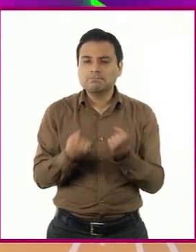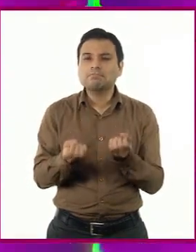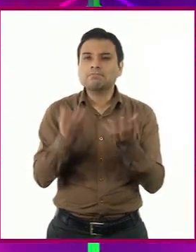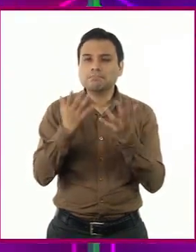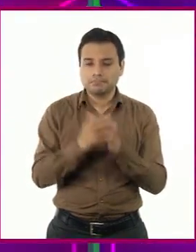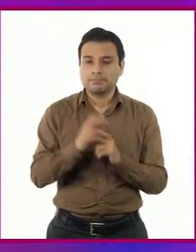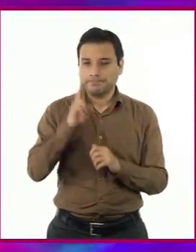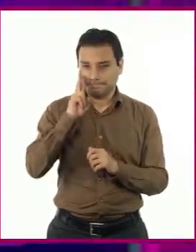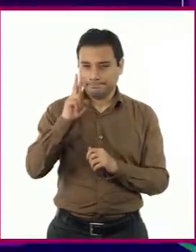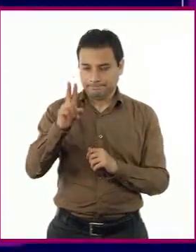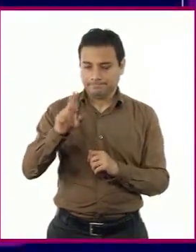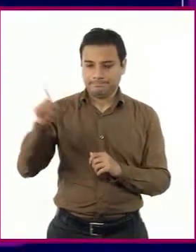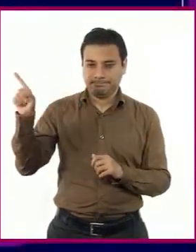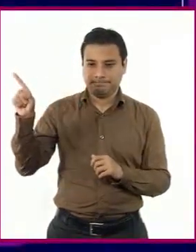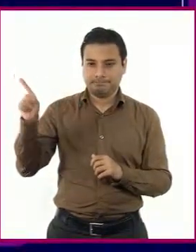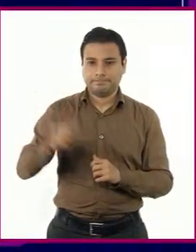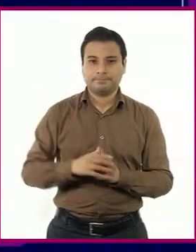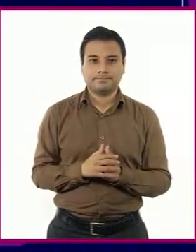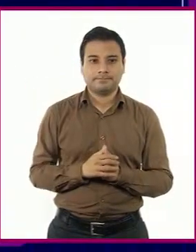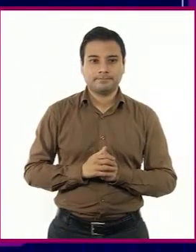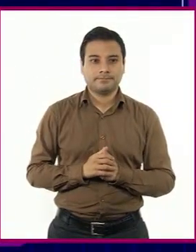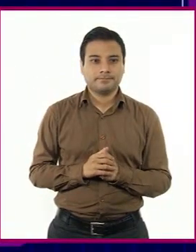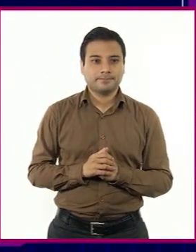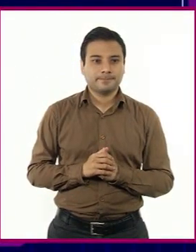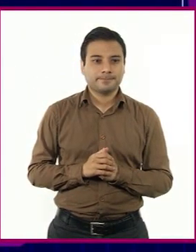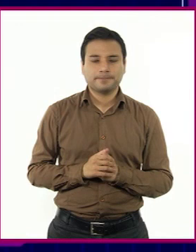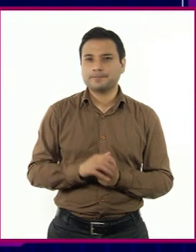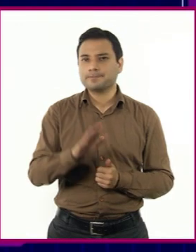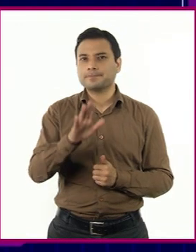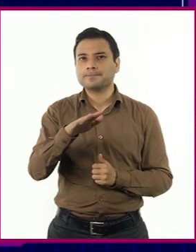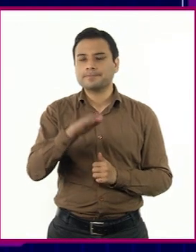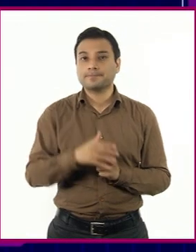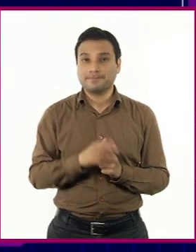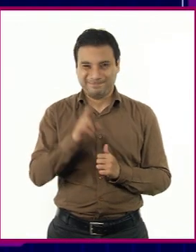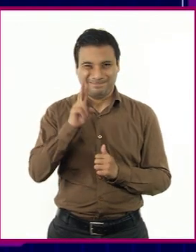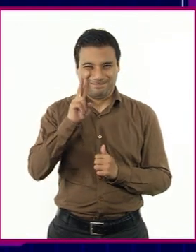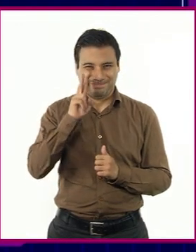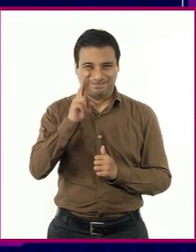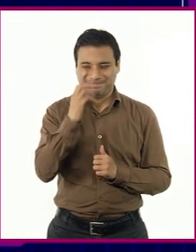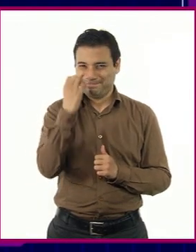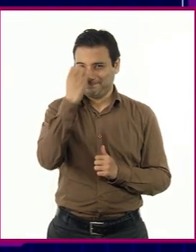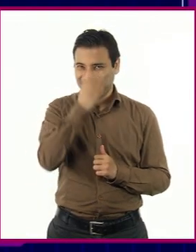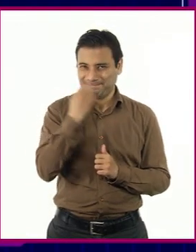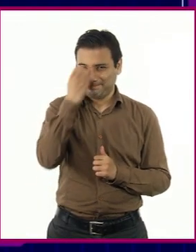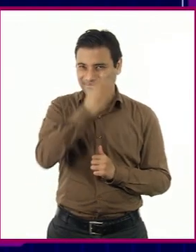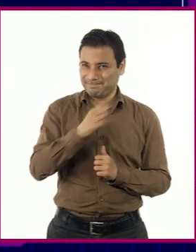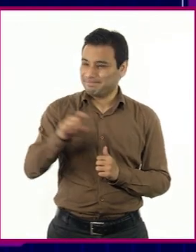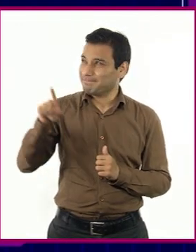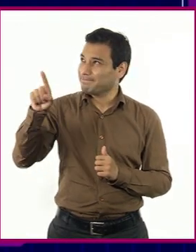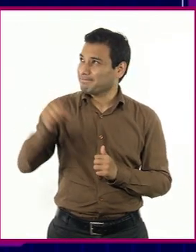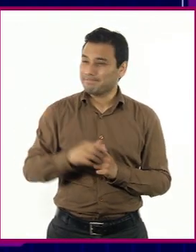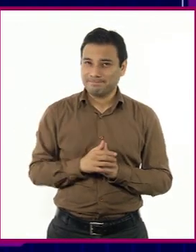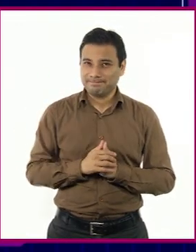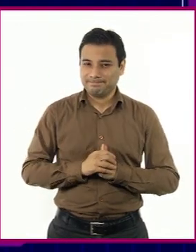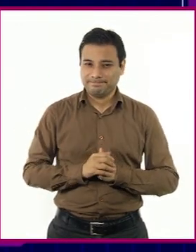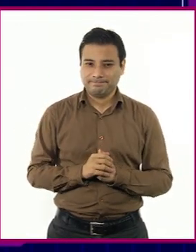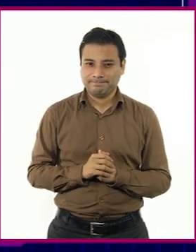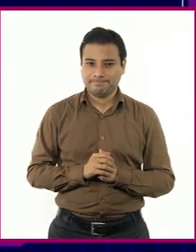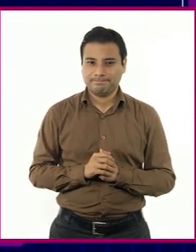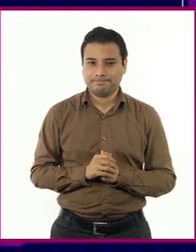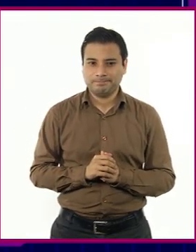respecto a la media. Alumnas y alumnos, observen y analicen la siguiente tabla.